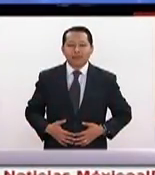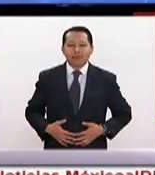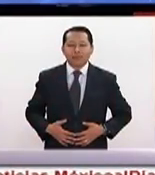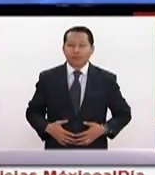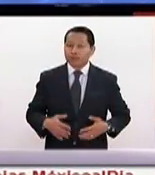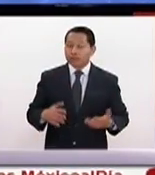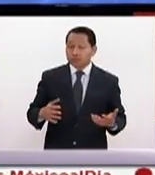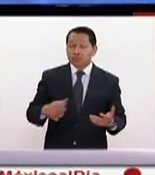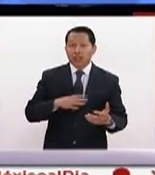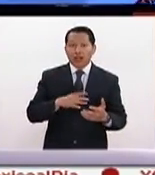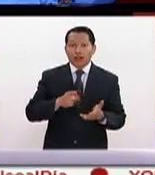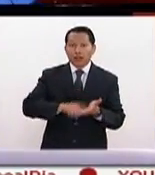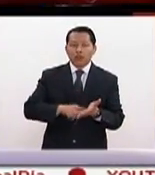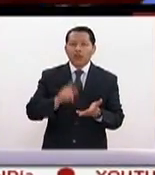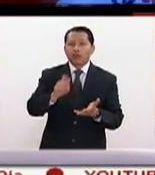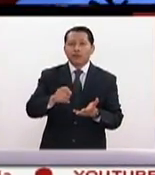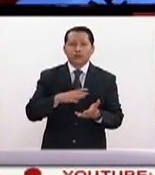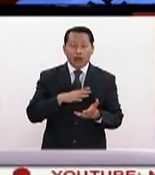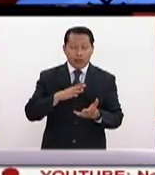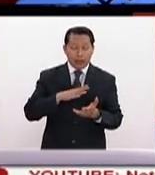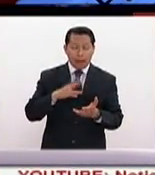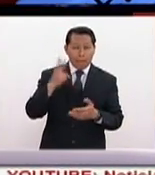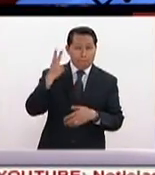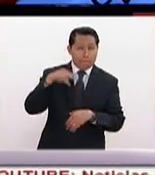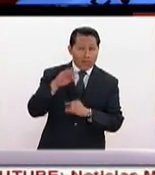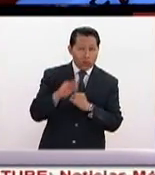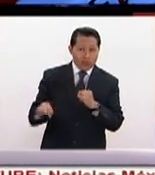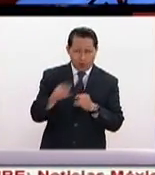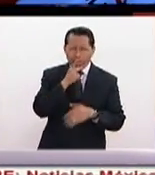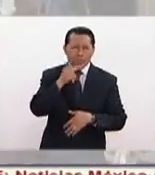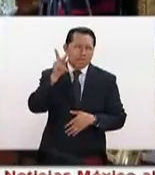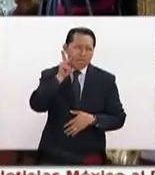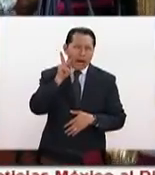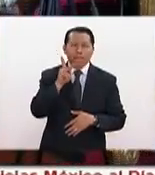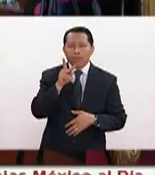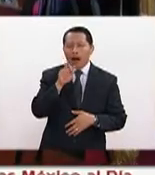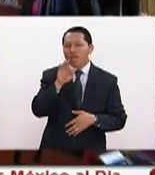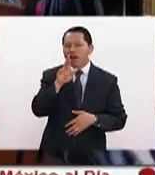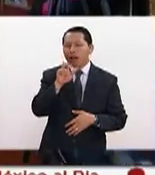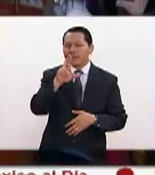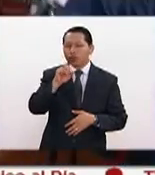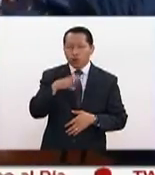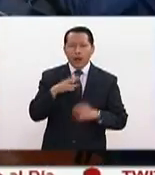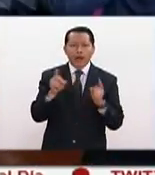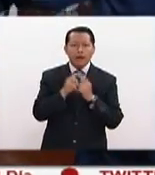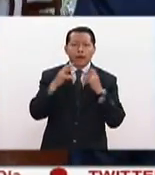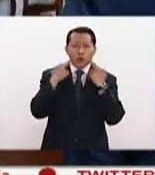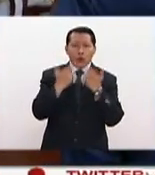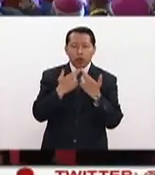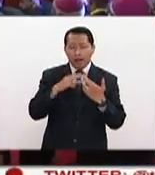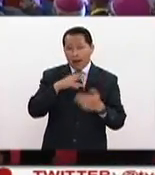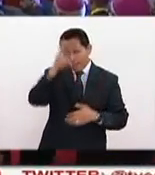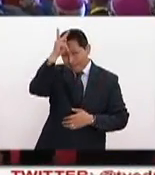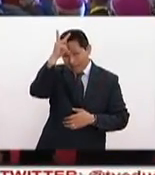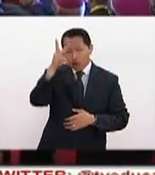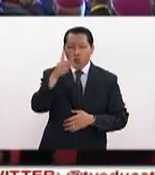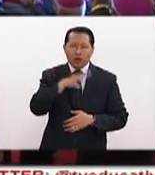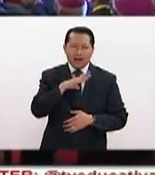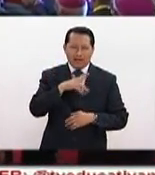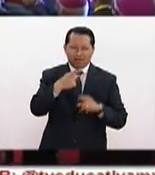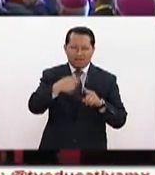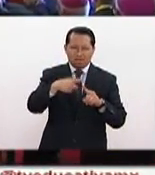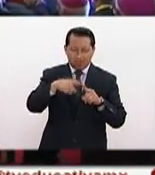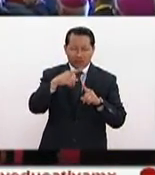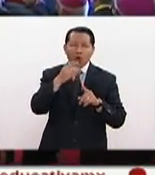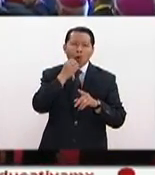Y dentro de su último viaje latinoamericano, el Papa Francisco tuvo una reunión con los obispos peruanos, donde el sumo pontífice lanzó